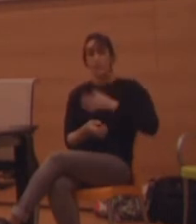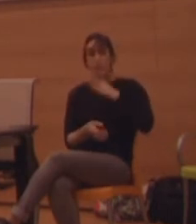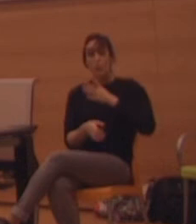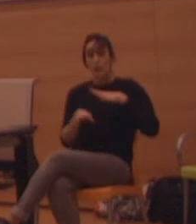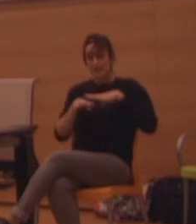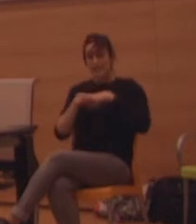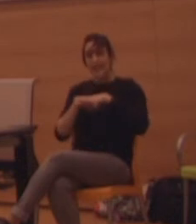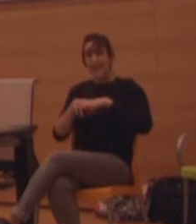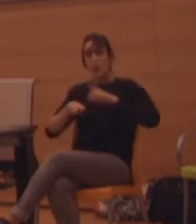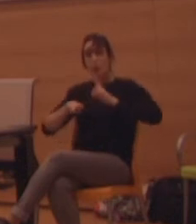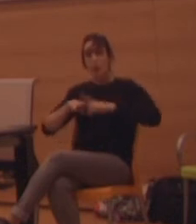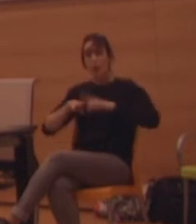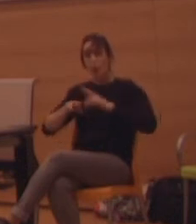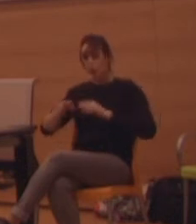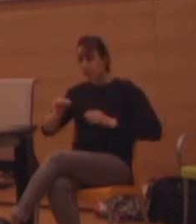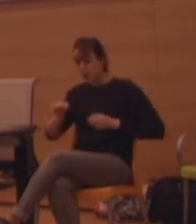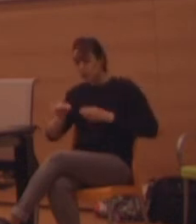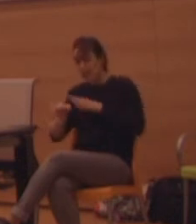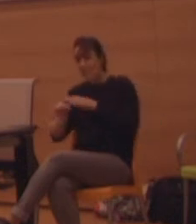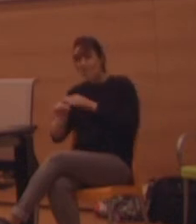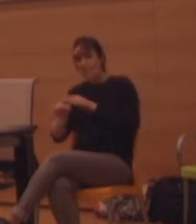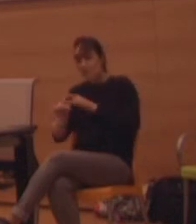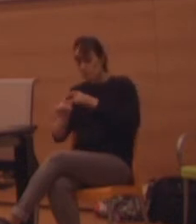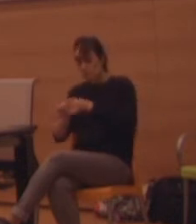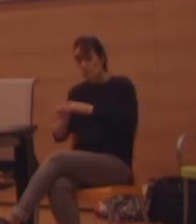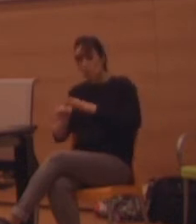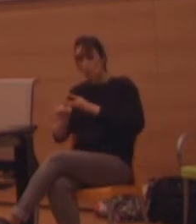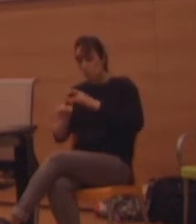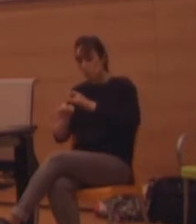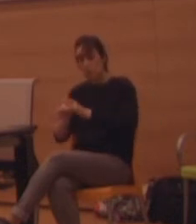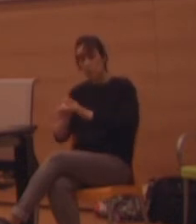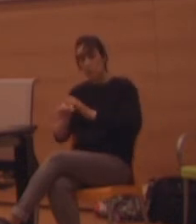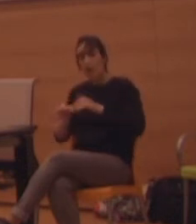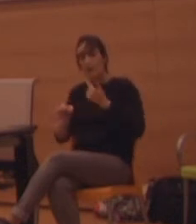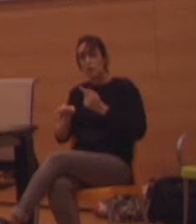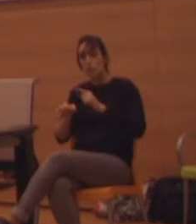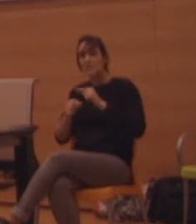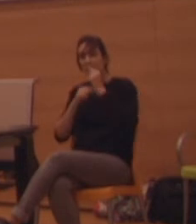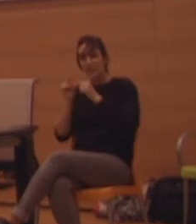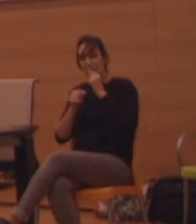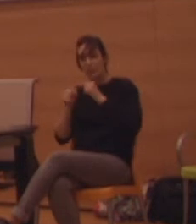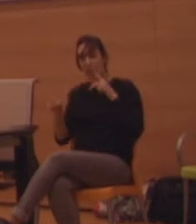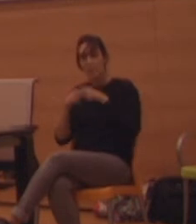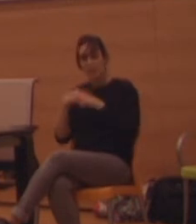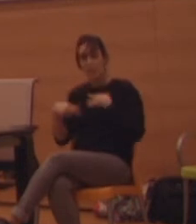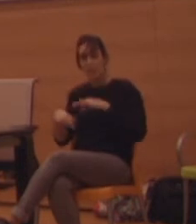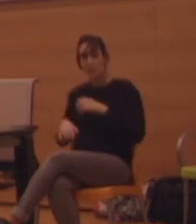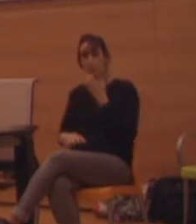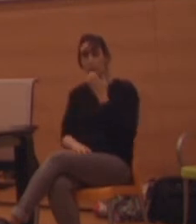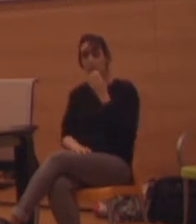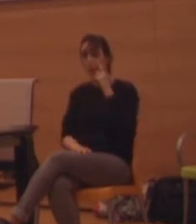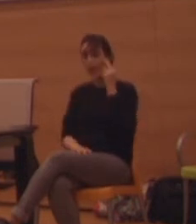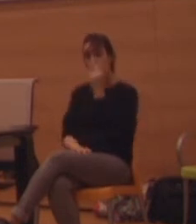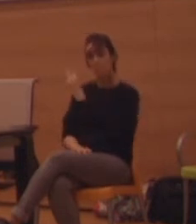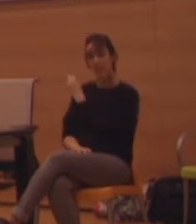necrótico de la lesión y nos va a facilitar que aparezca un riesgo de infección. Ahí vemos, por ejemplo, una pierna que se ve que